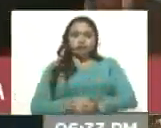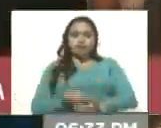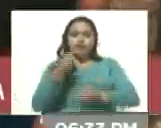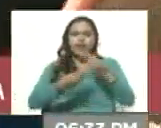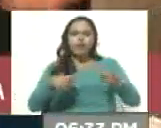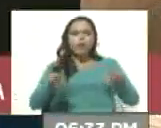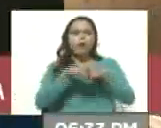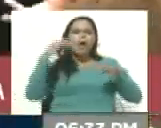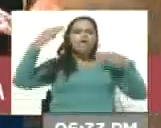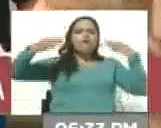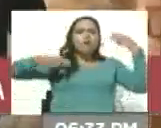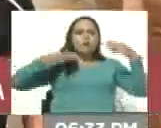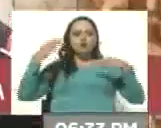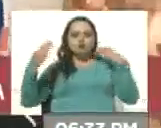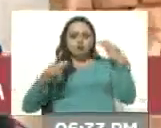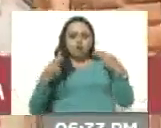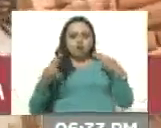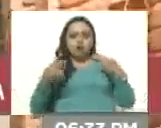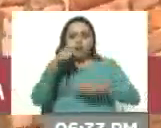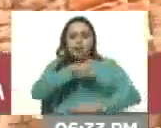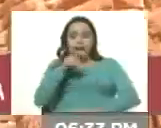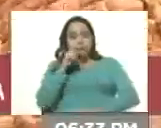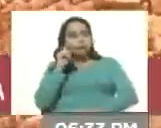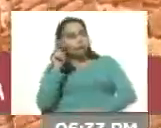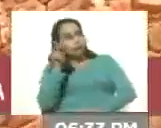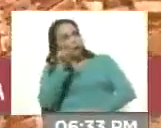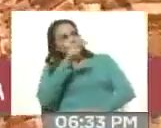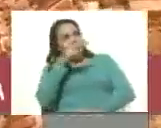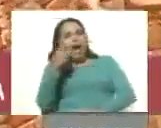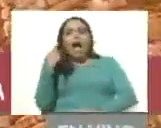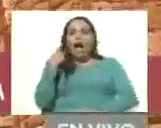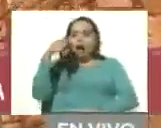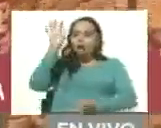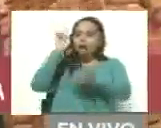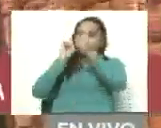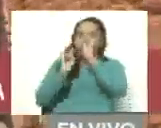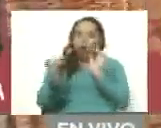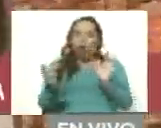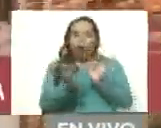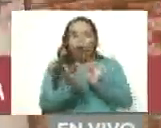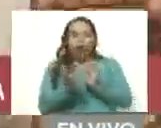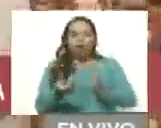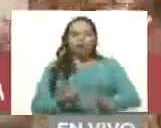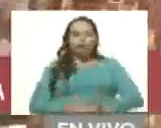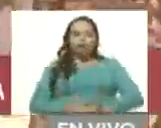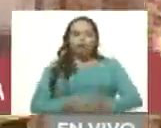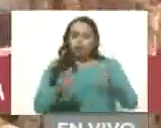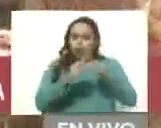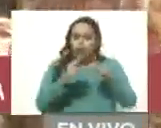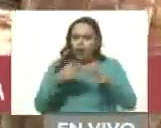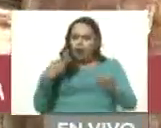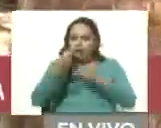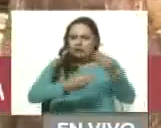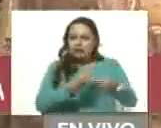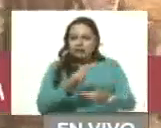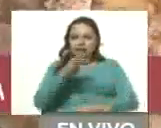de lo que existe para que la gente tenga conocimiento de lo que había aquí hace 300 años pero